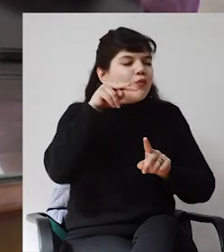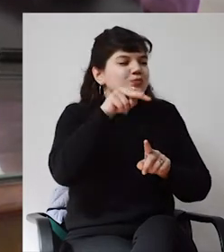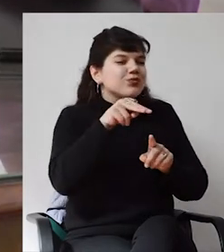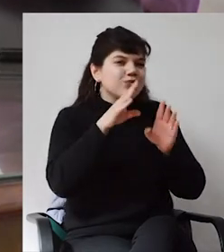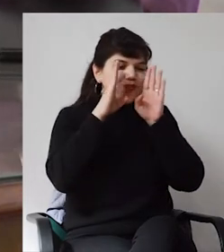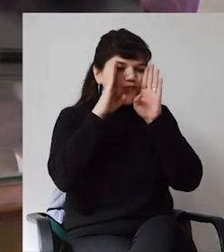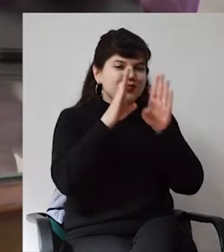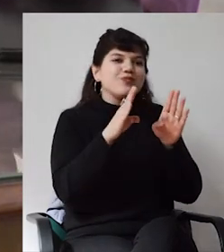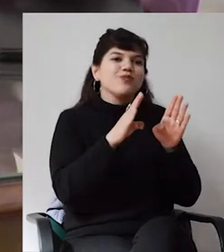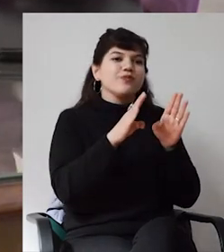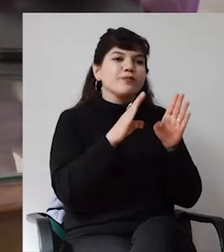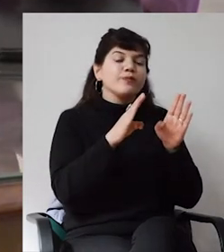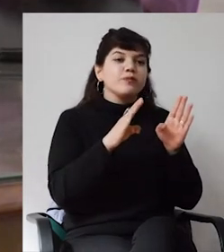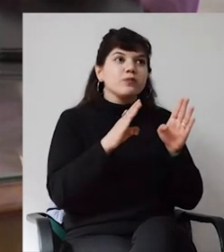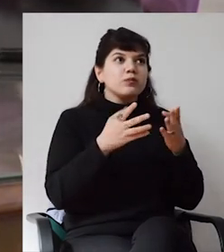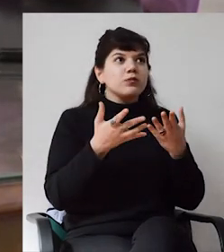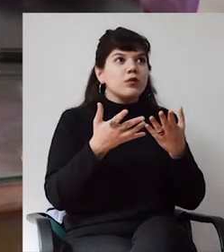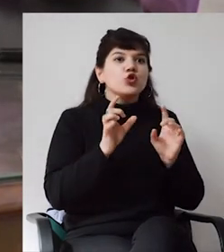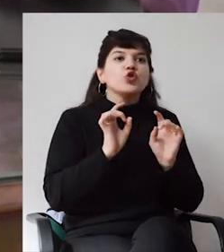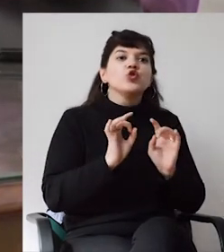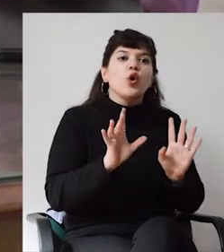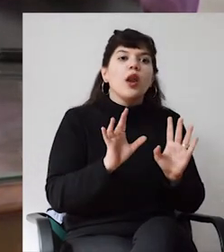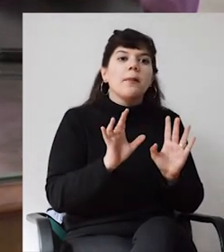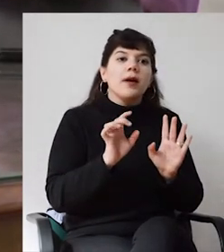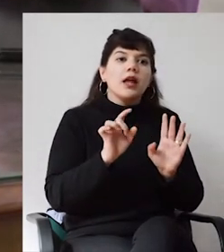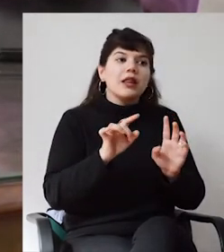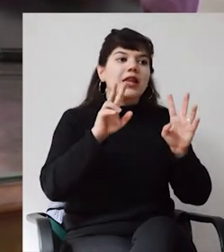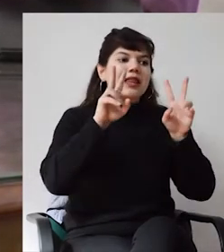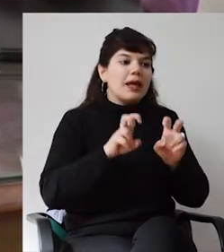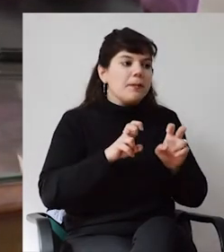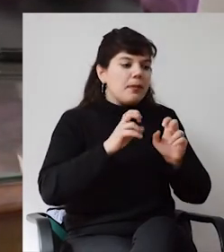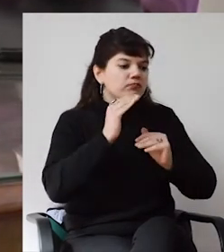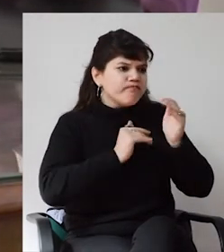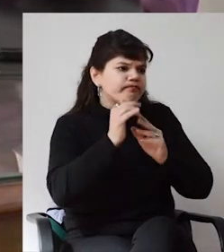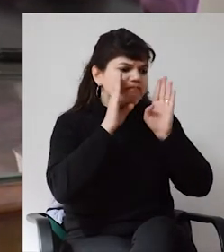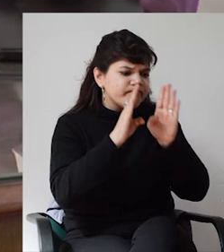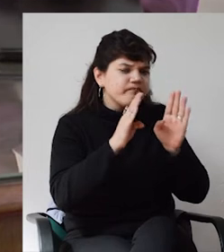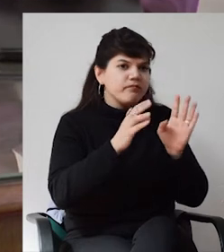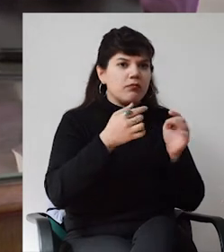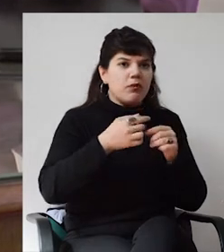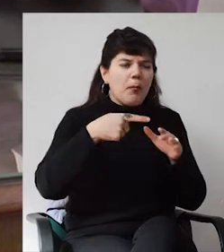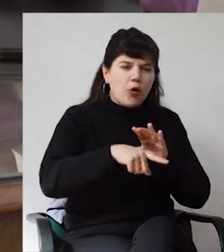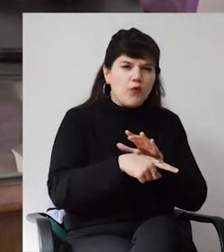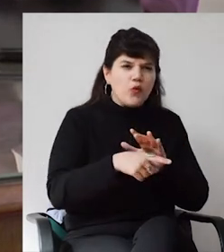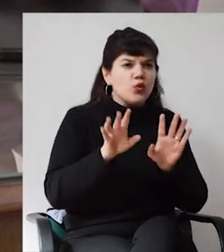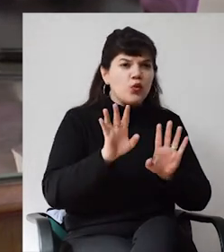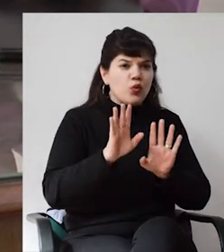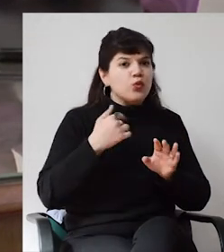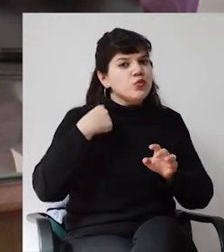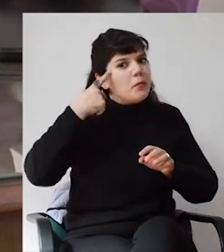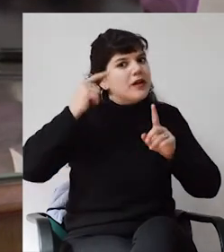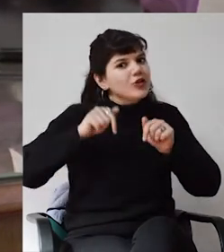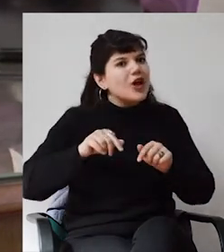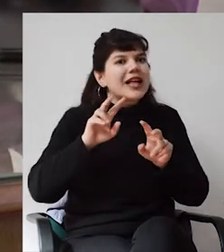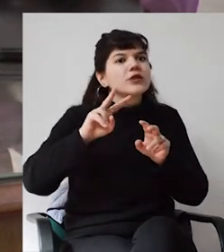no miraría el tema de solo de la estructura escalafonaria TAS. Es decir,